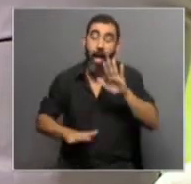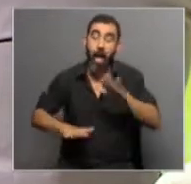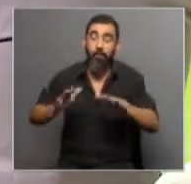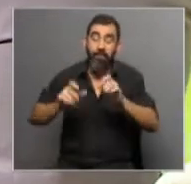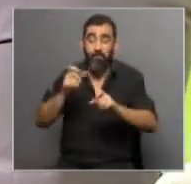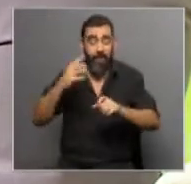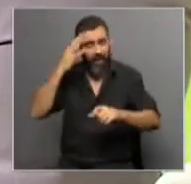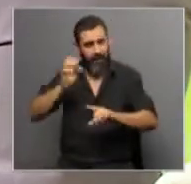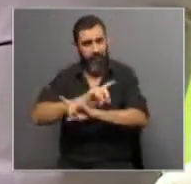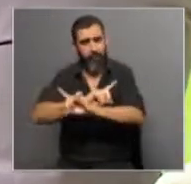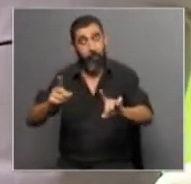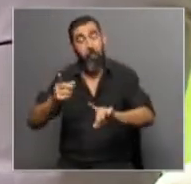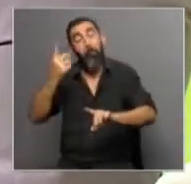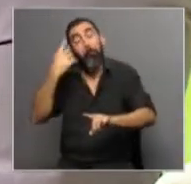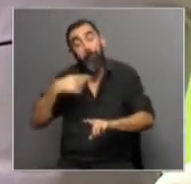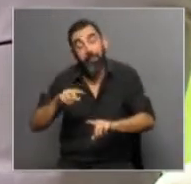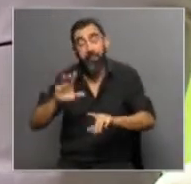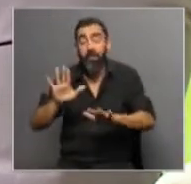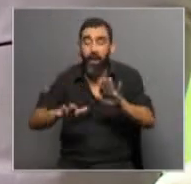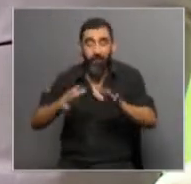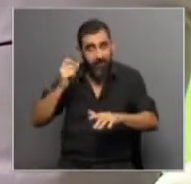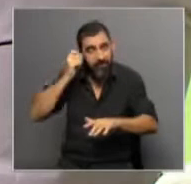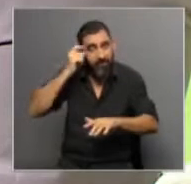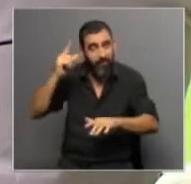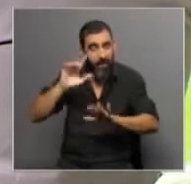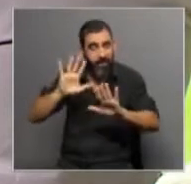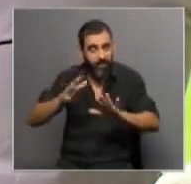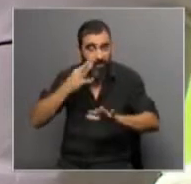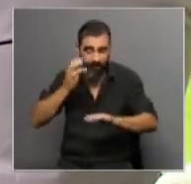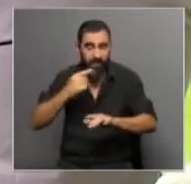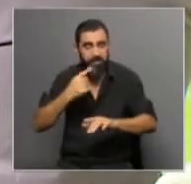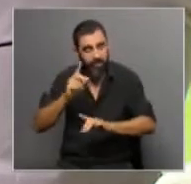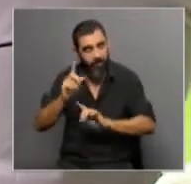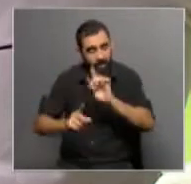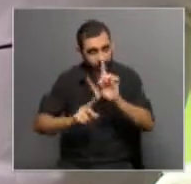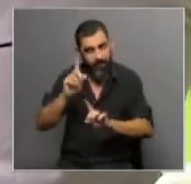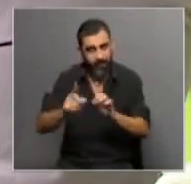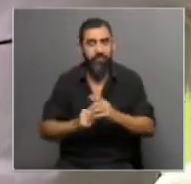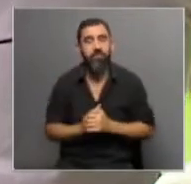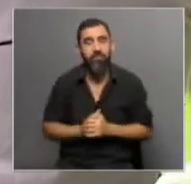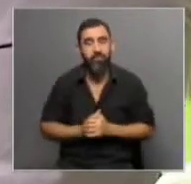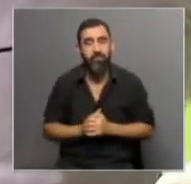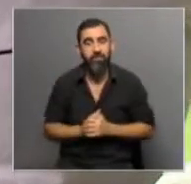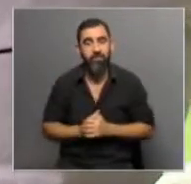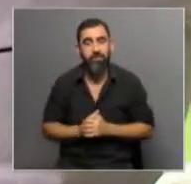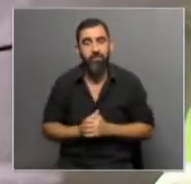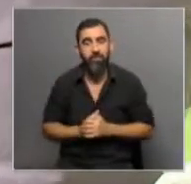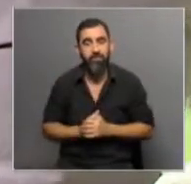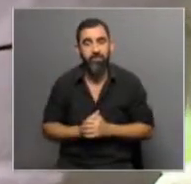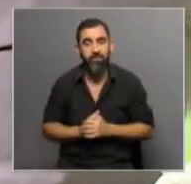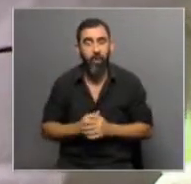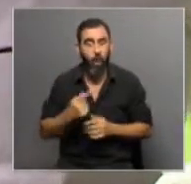pero bueno, como dicen, la sabiduría popular también tiene parte de razón. Ni hablar que sí, los saberes